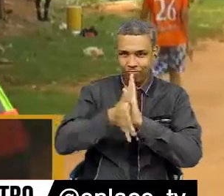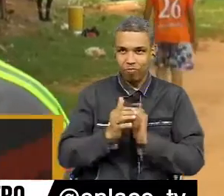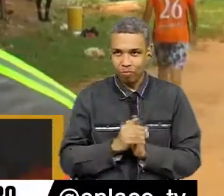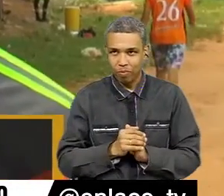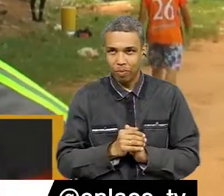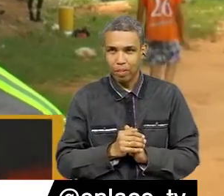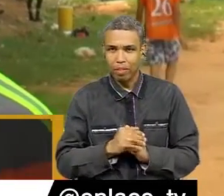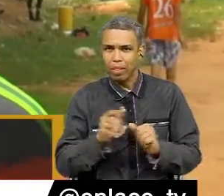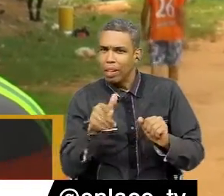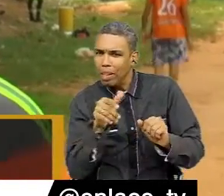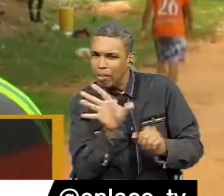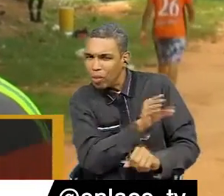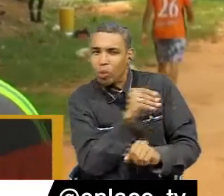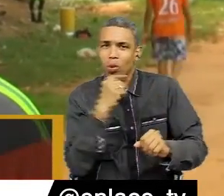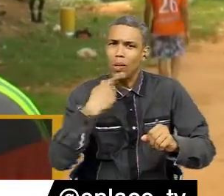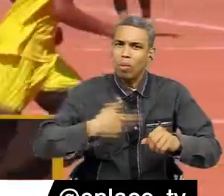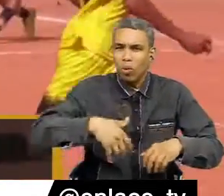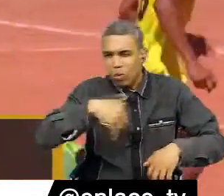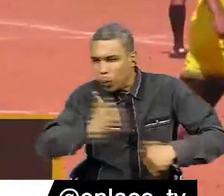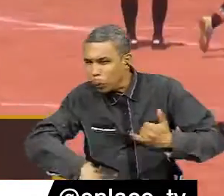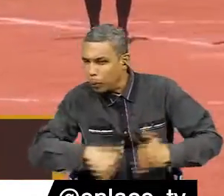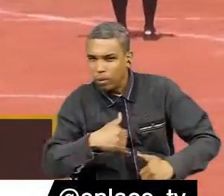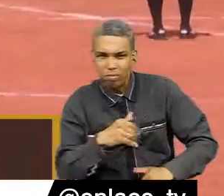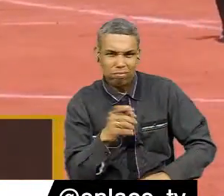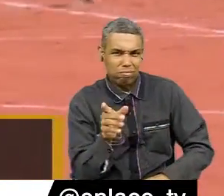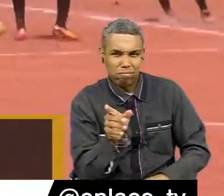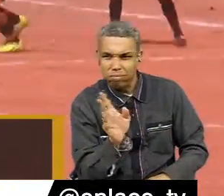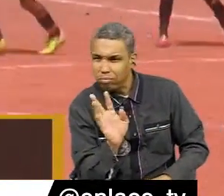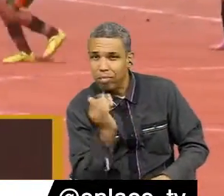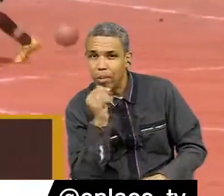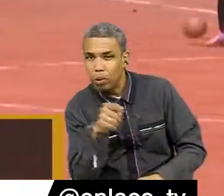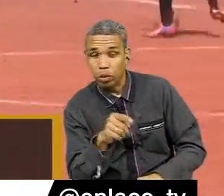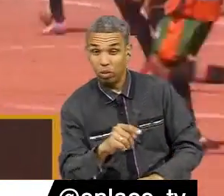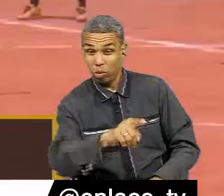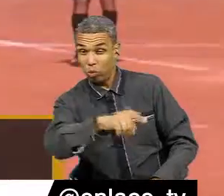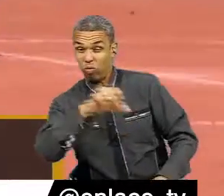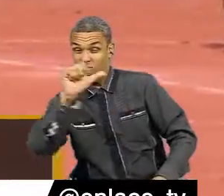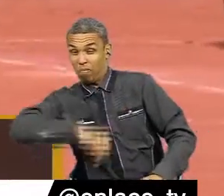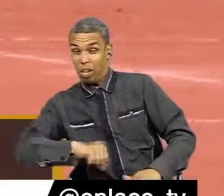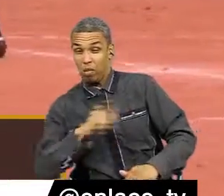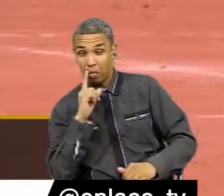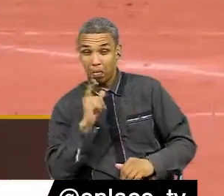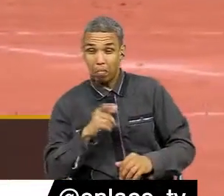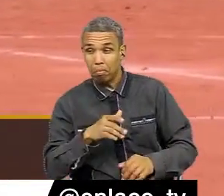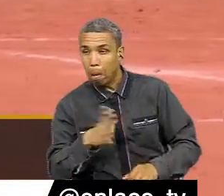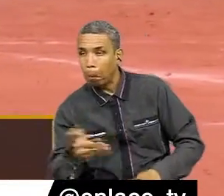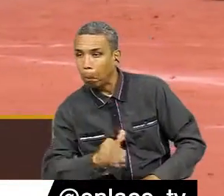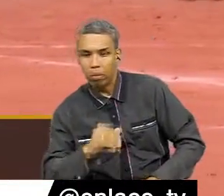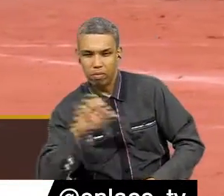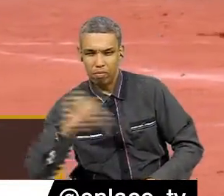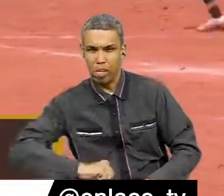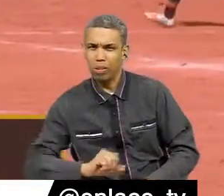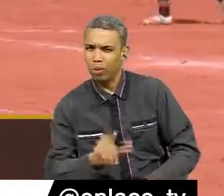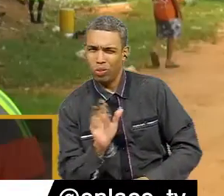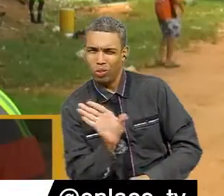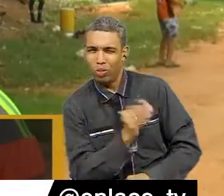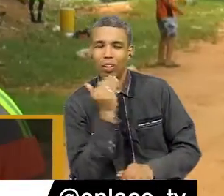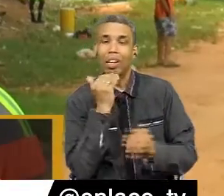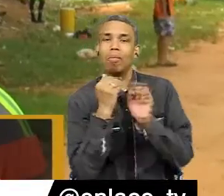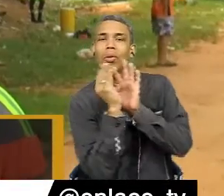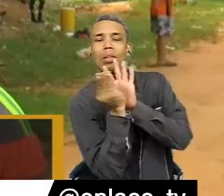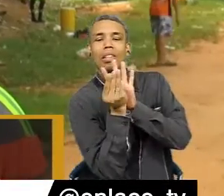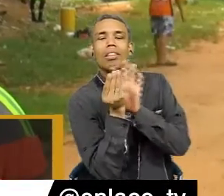todos son figuras, porque aquí para mí todos son buenos, aquí nadie es malo, ¿sí me entiendes? Pero siempre destacado tenemos, digamos, al delantero